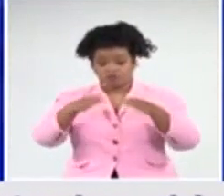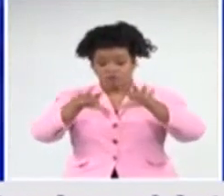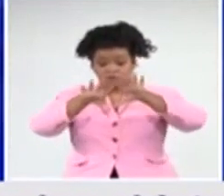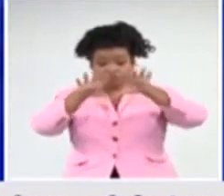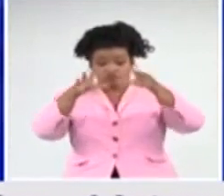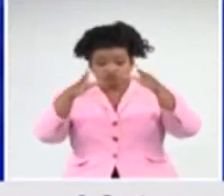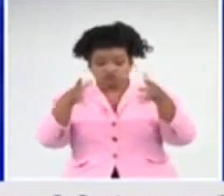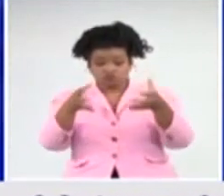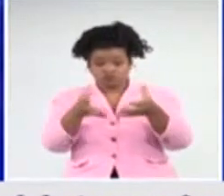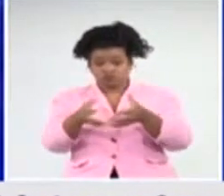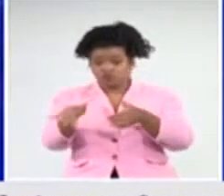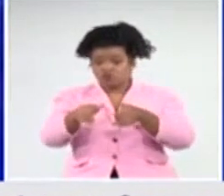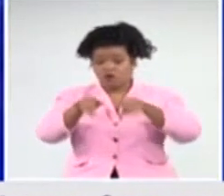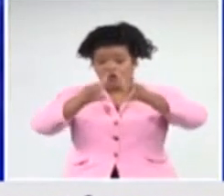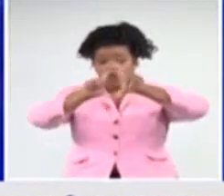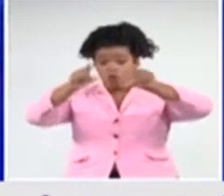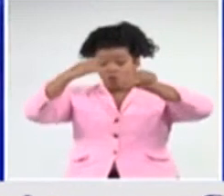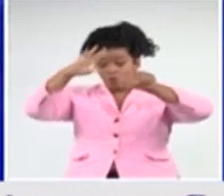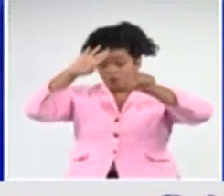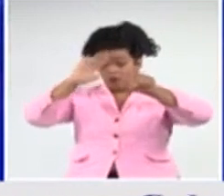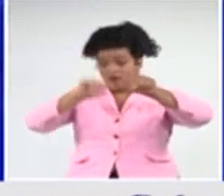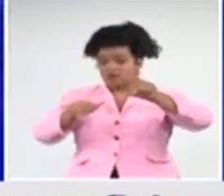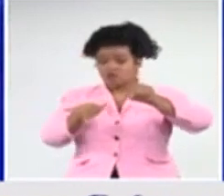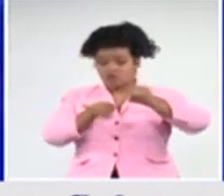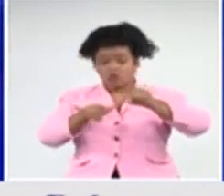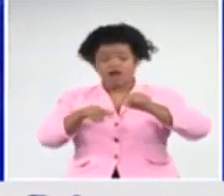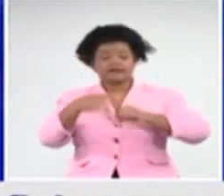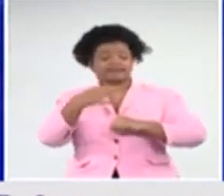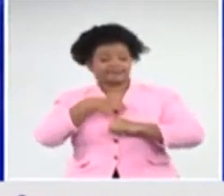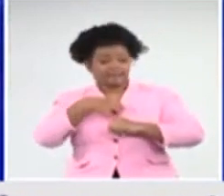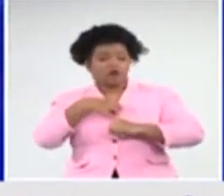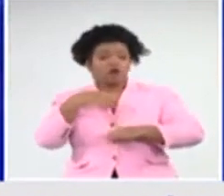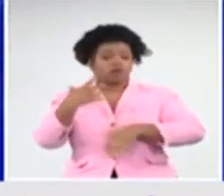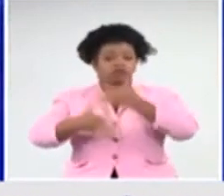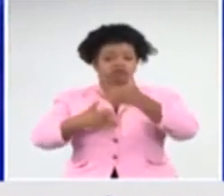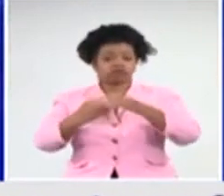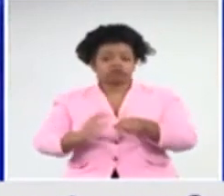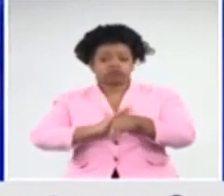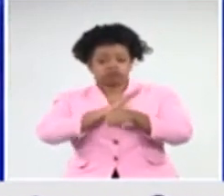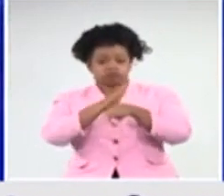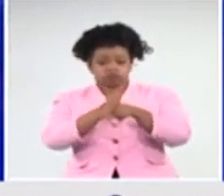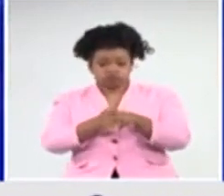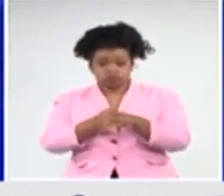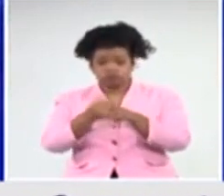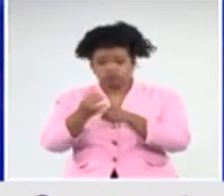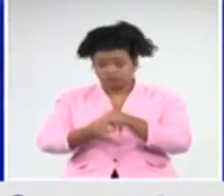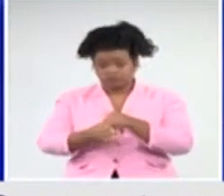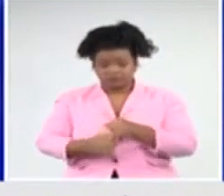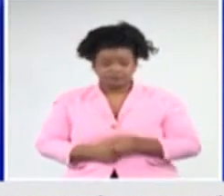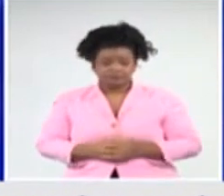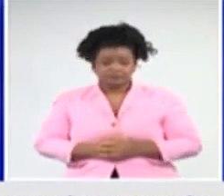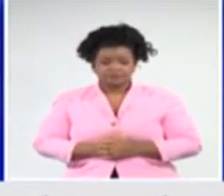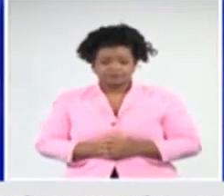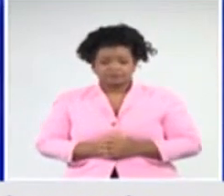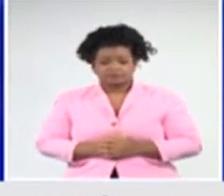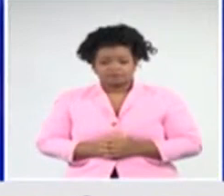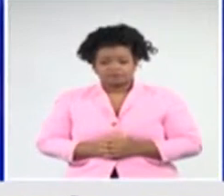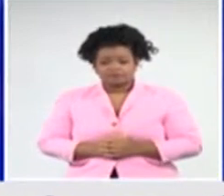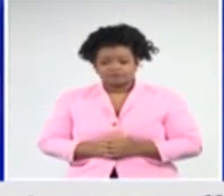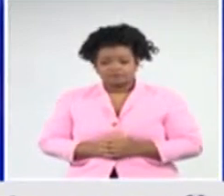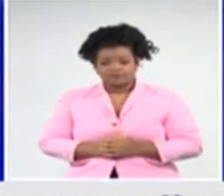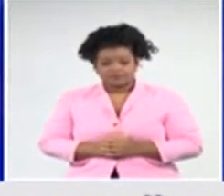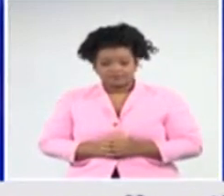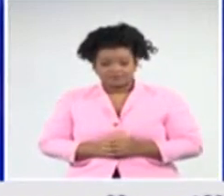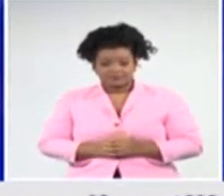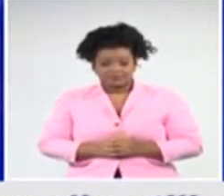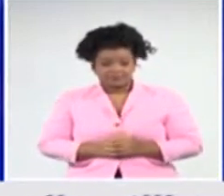como parte del mundo, pues también con su presencia y que tienen un comportamiento, según se ha ido mirando,